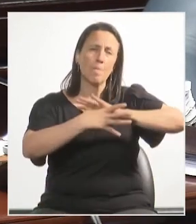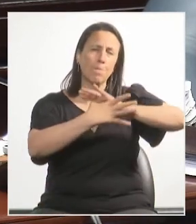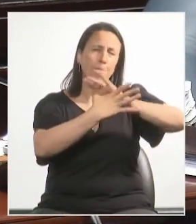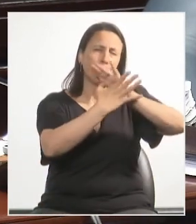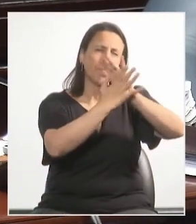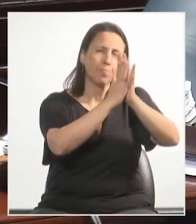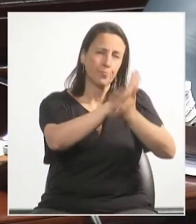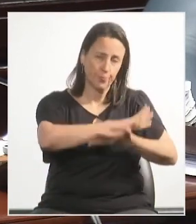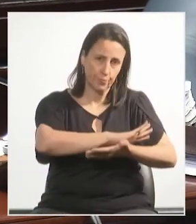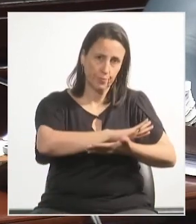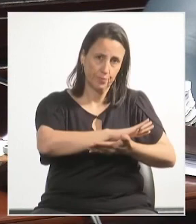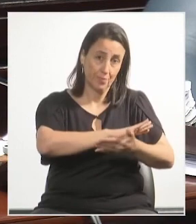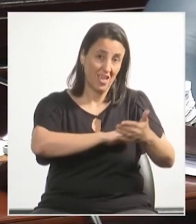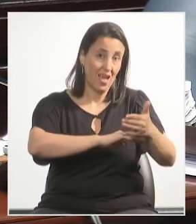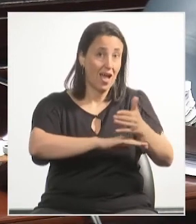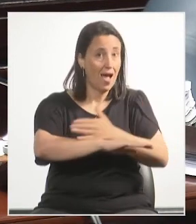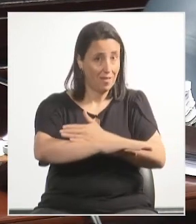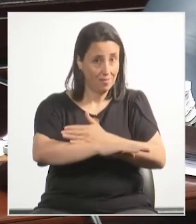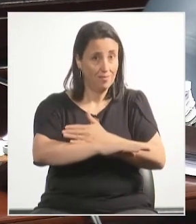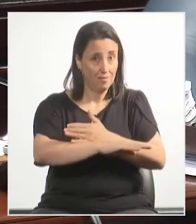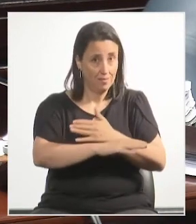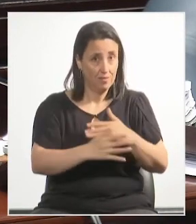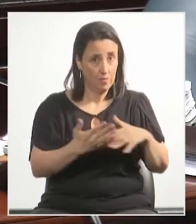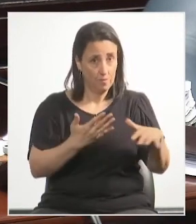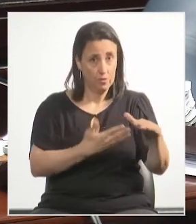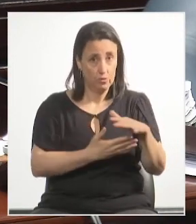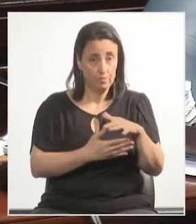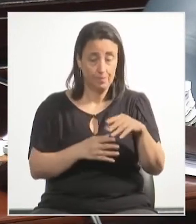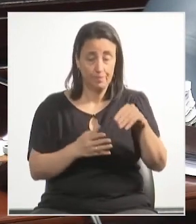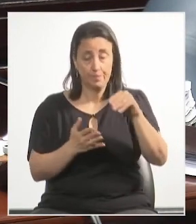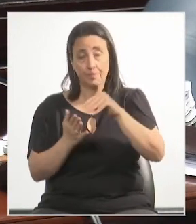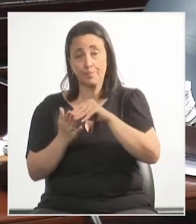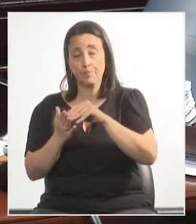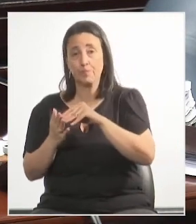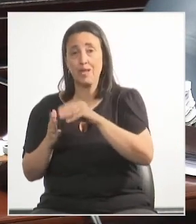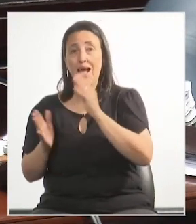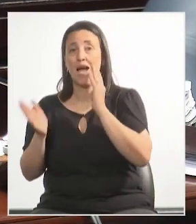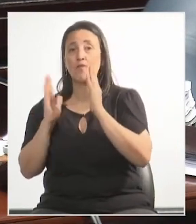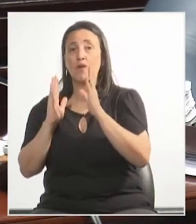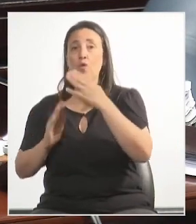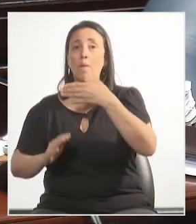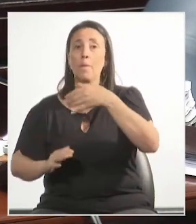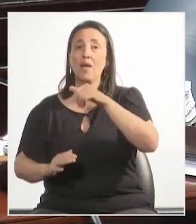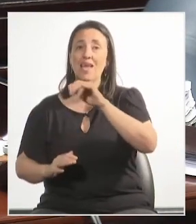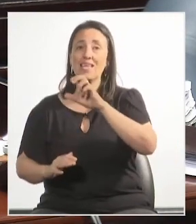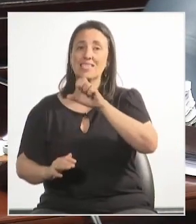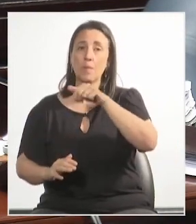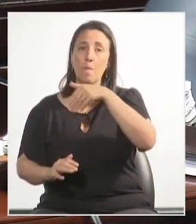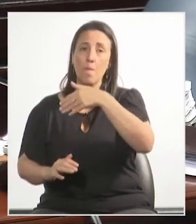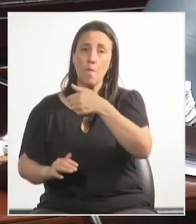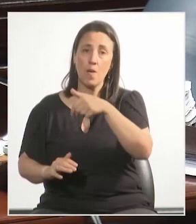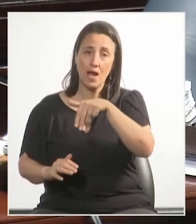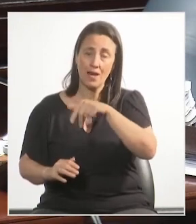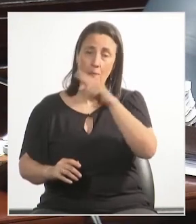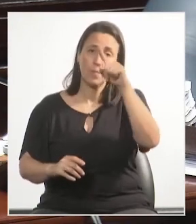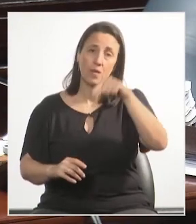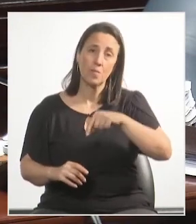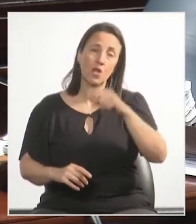cometida posteriormente. A su vez, el doctor Weizmann dice el 1 de marzo